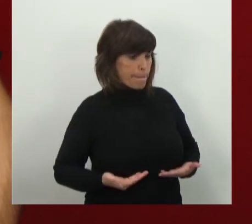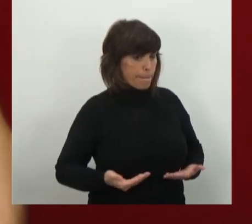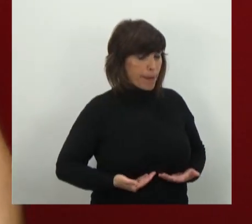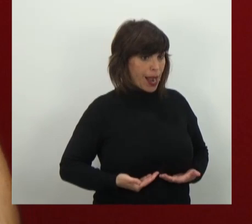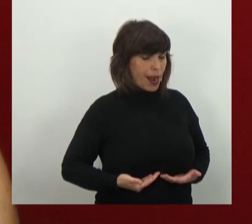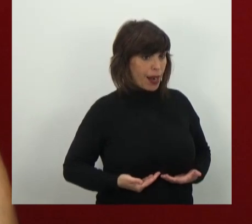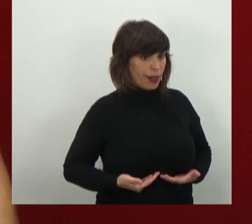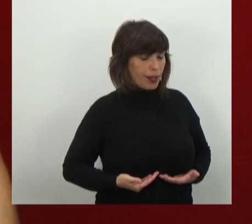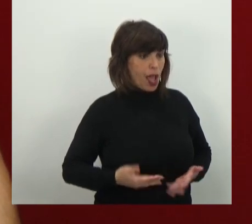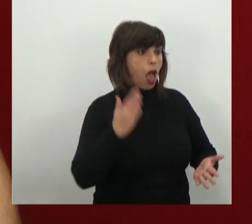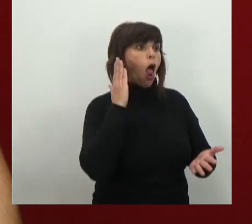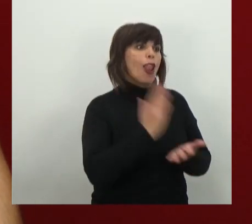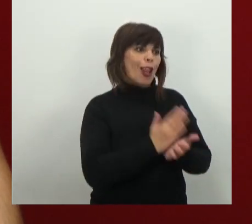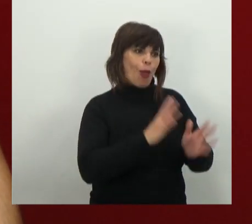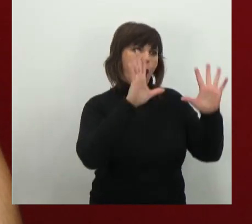aprendió su lección.